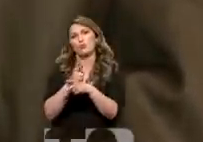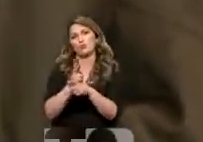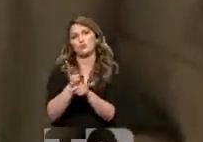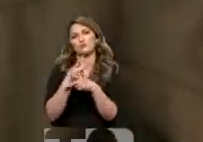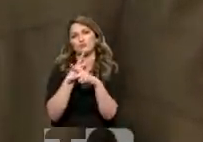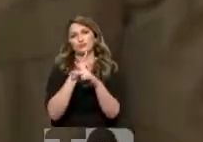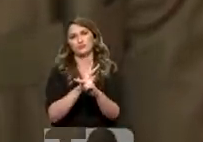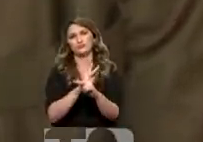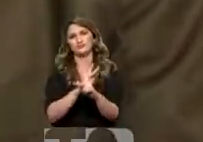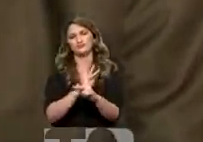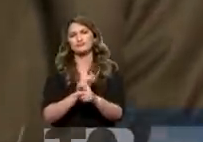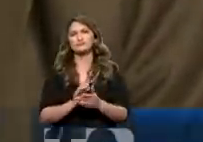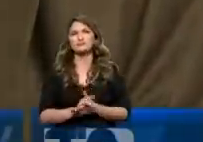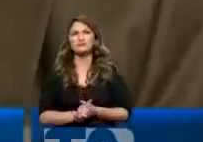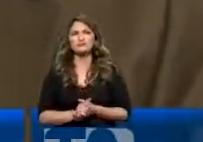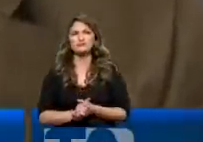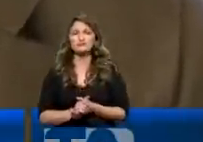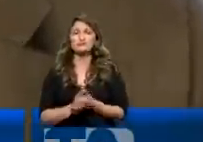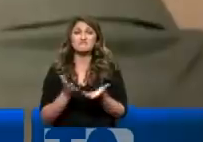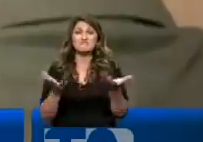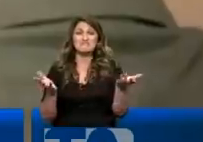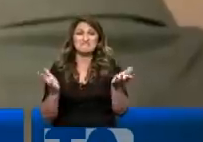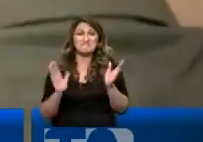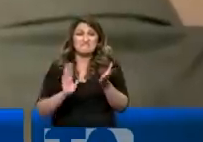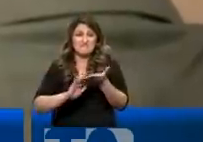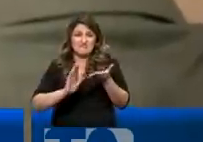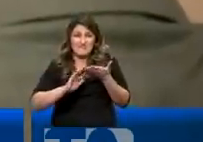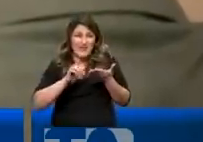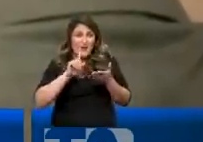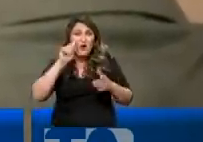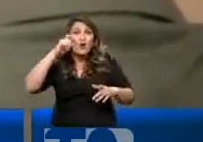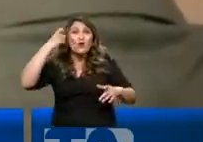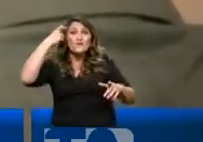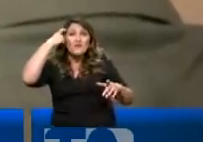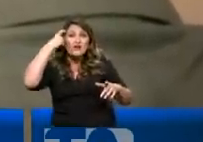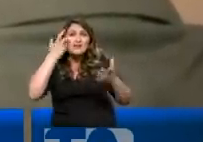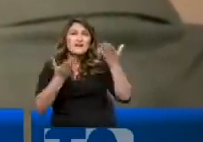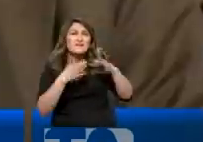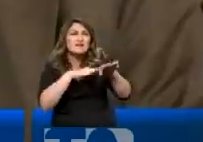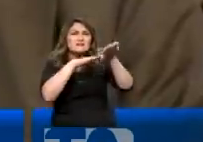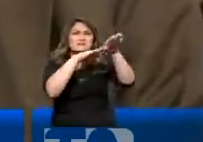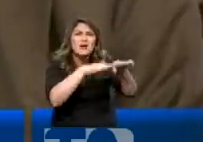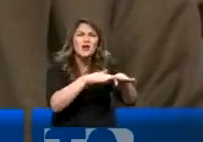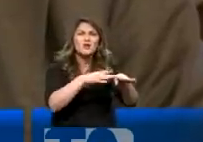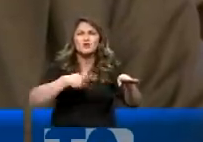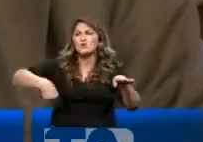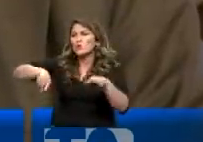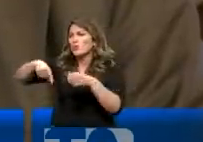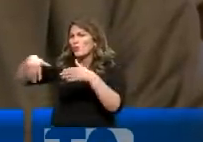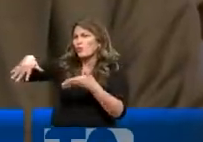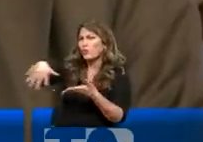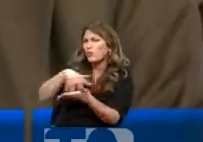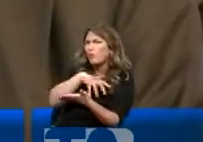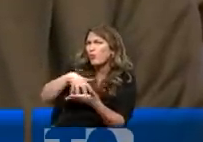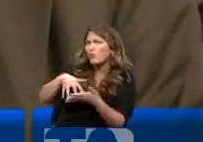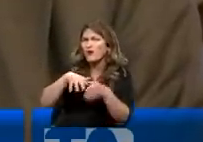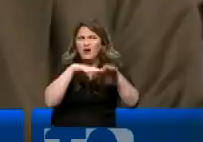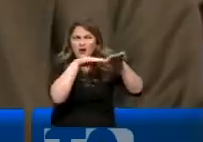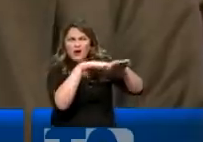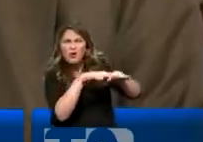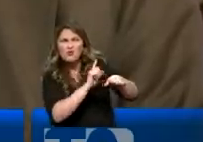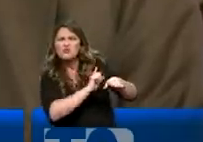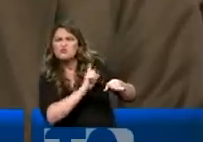nunca, en ningún momento, tuvieron la intención de quitar el respaldo al gobierno y al presidente Moreno. Eso no existió en el aspecto de que